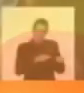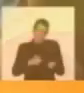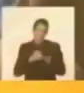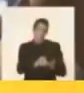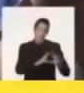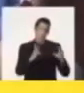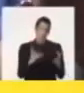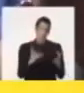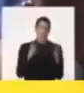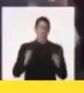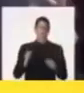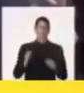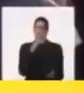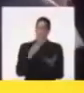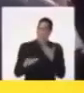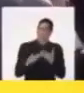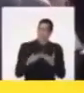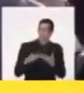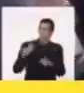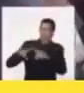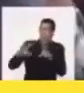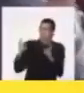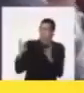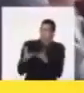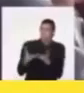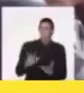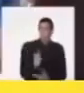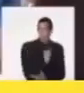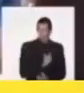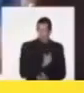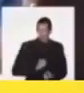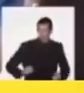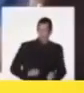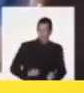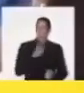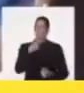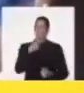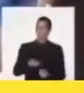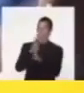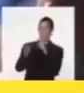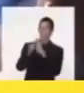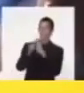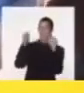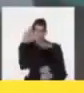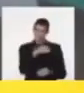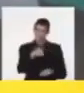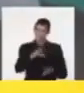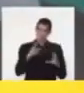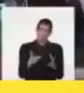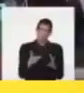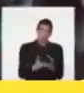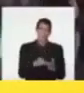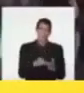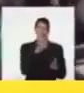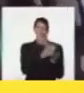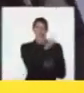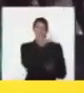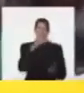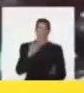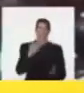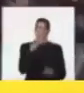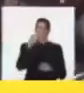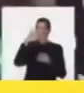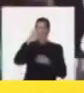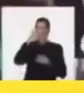como pueblo cubano. En general, y ahí entra usted, y ahí entran los opositores que están ahora mismo en